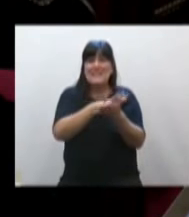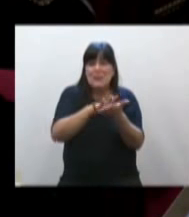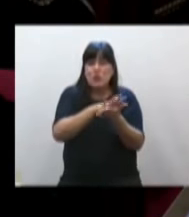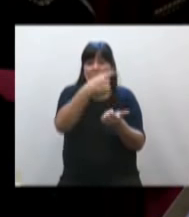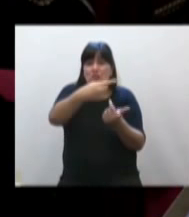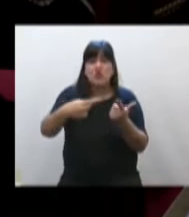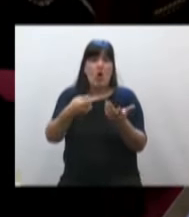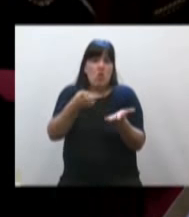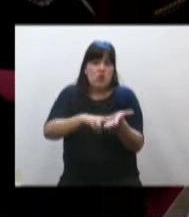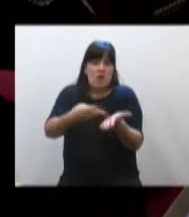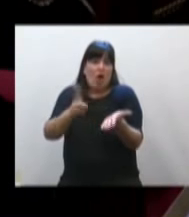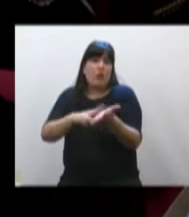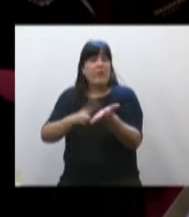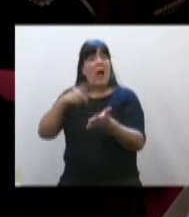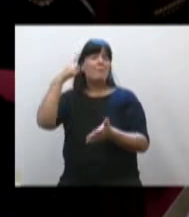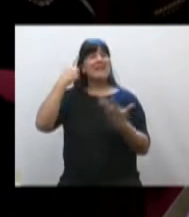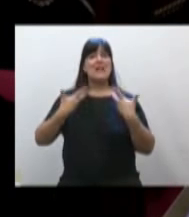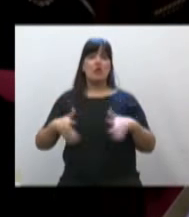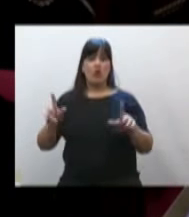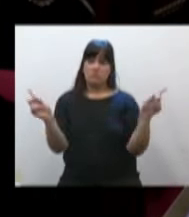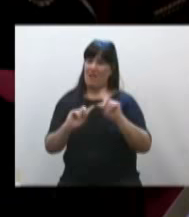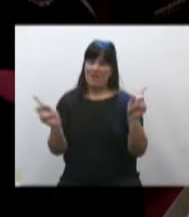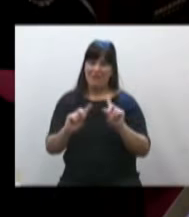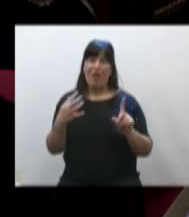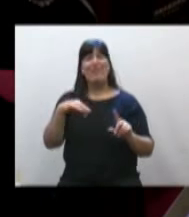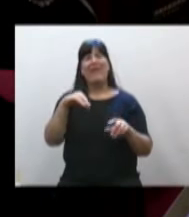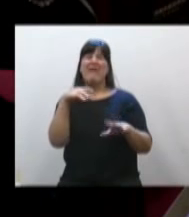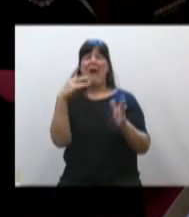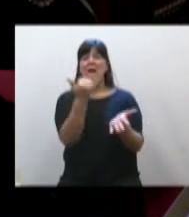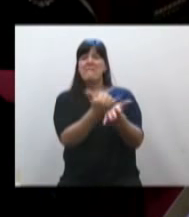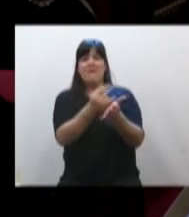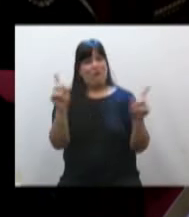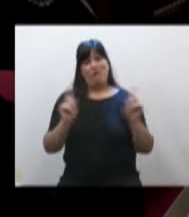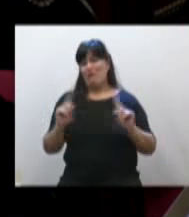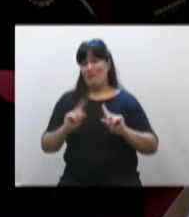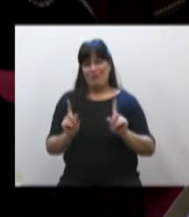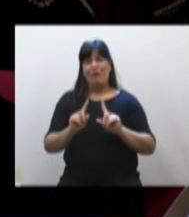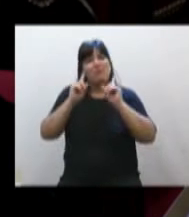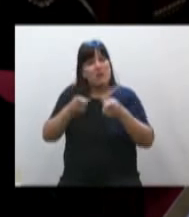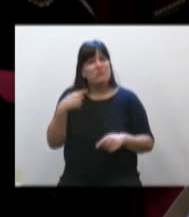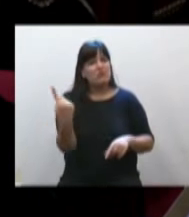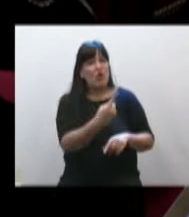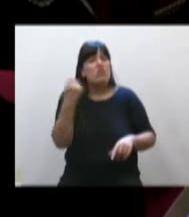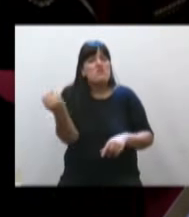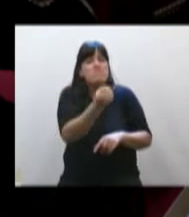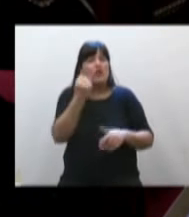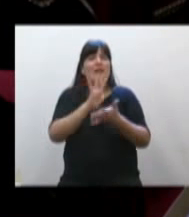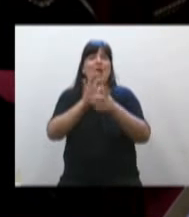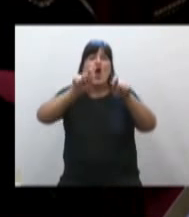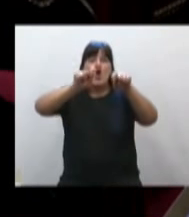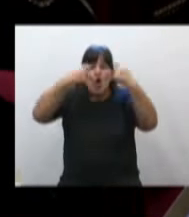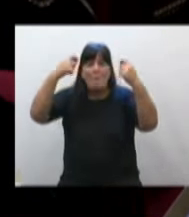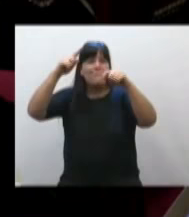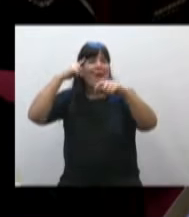preservación, no solo para evitar el embarazo no deseado, sino también para evitar el contagio de enfermedades como el HIV y